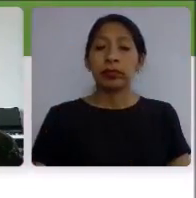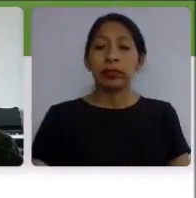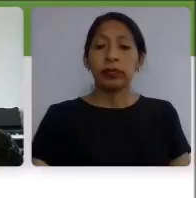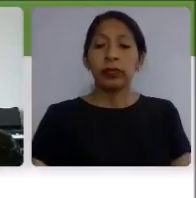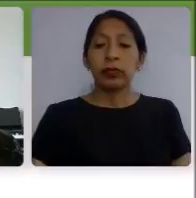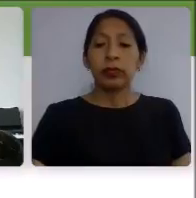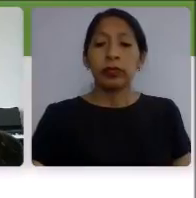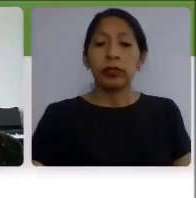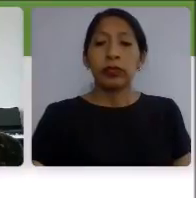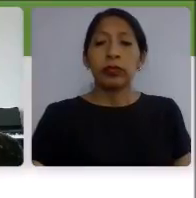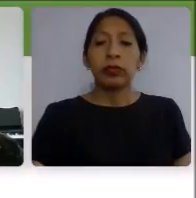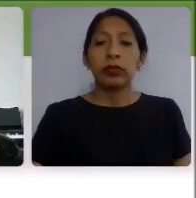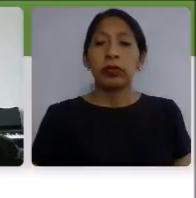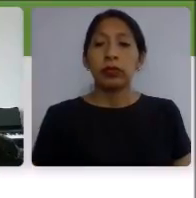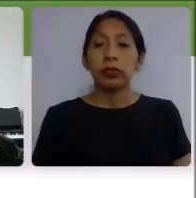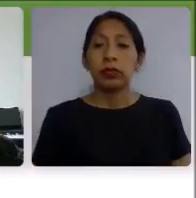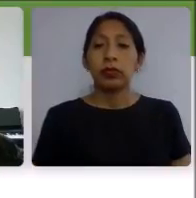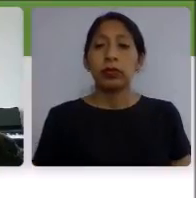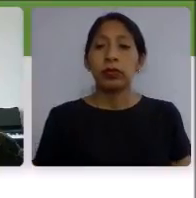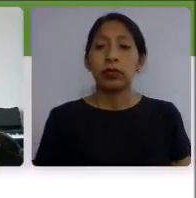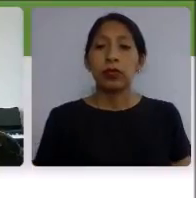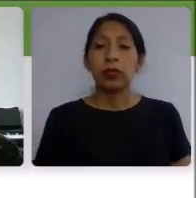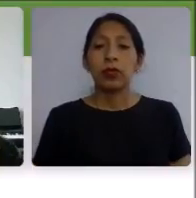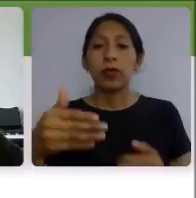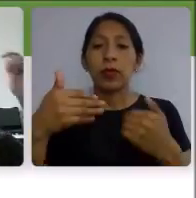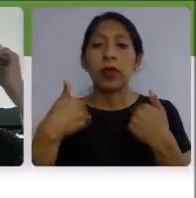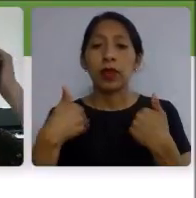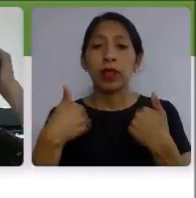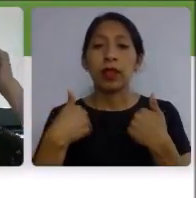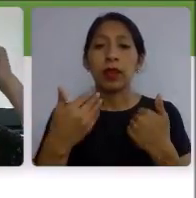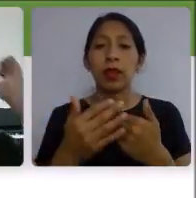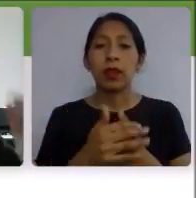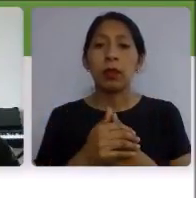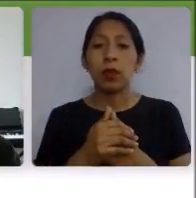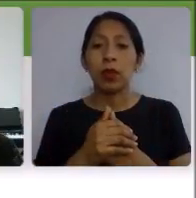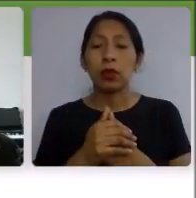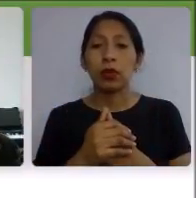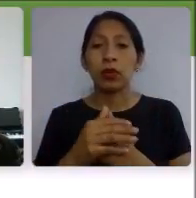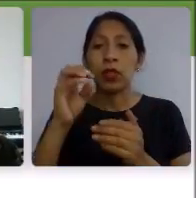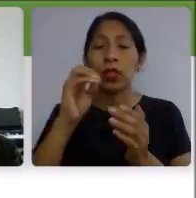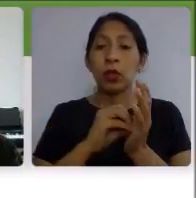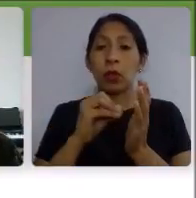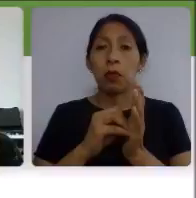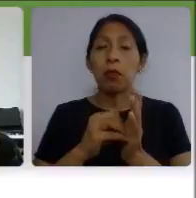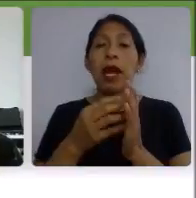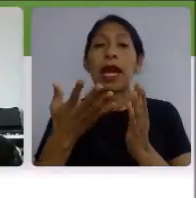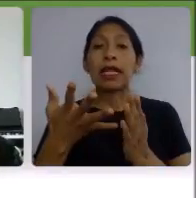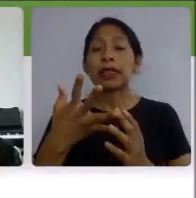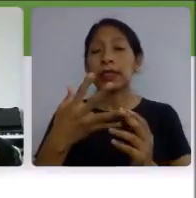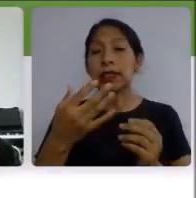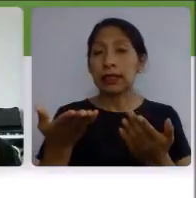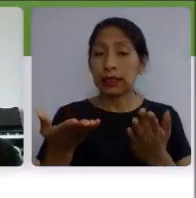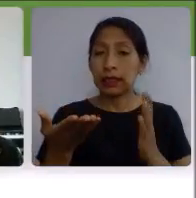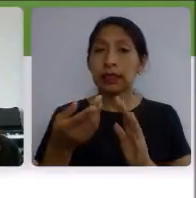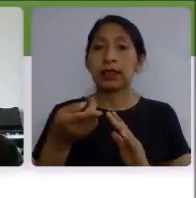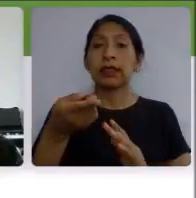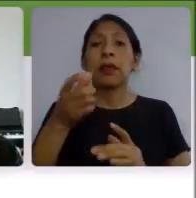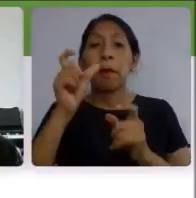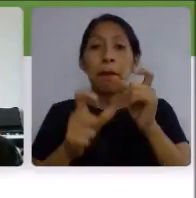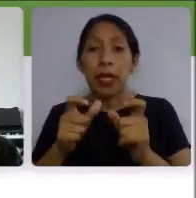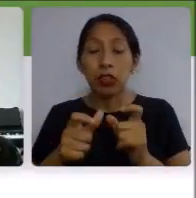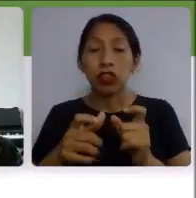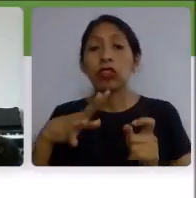Ahora, ¿qué diferencias encontramos según segmentos? Aquí nuevamente vemos que los más adultos son quienes tendrían la mayor intención de